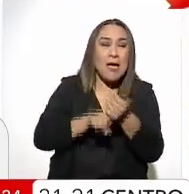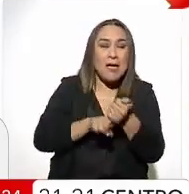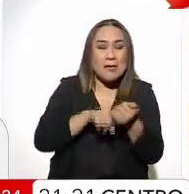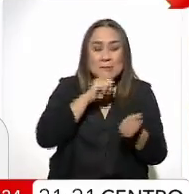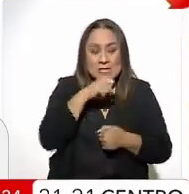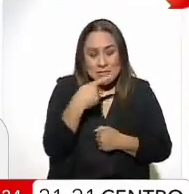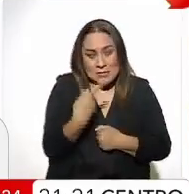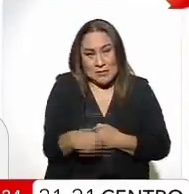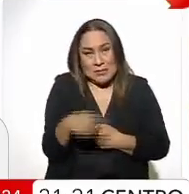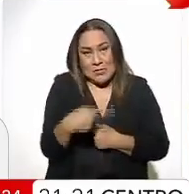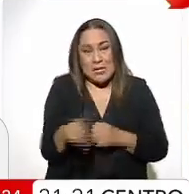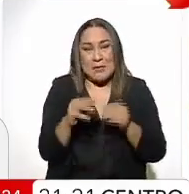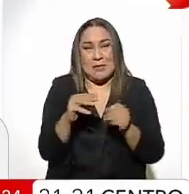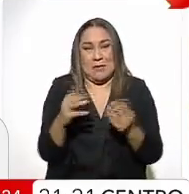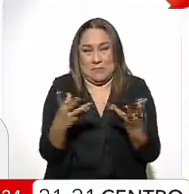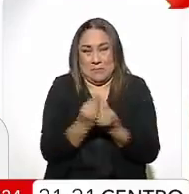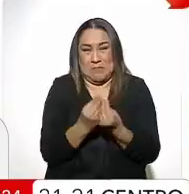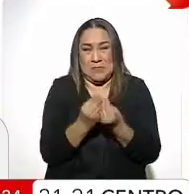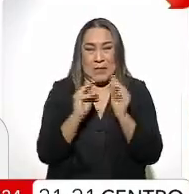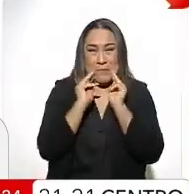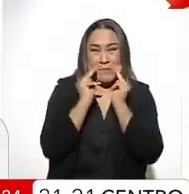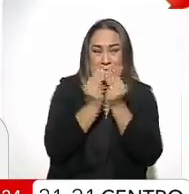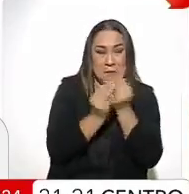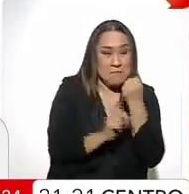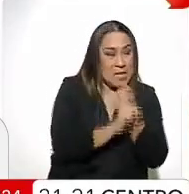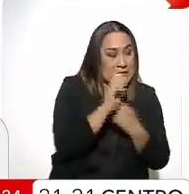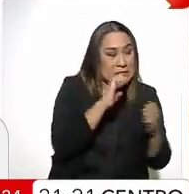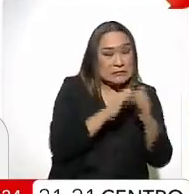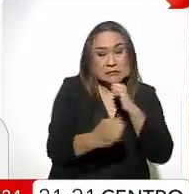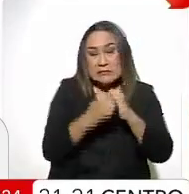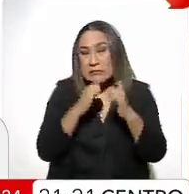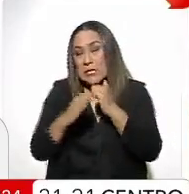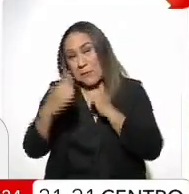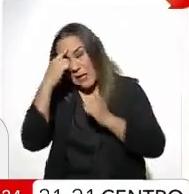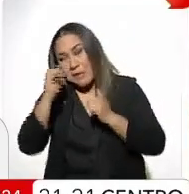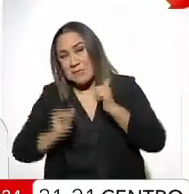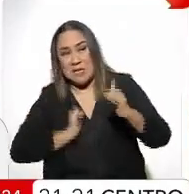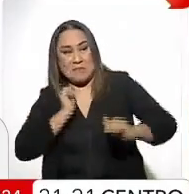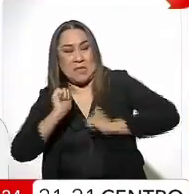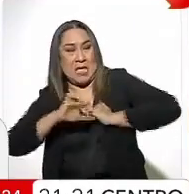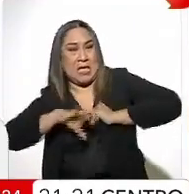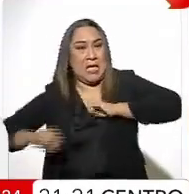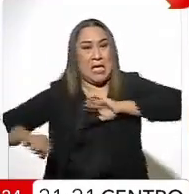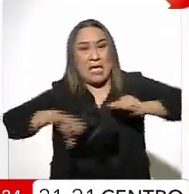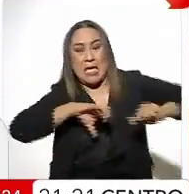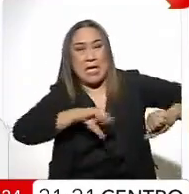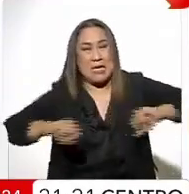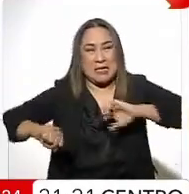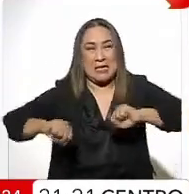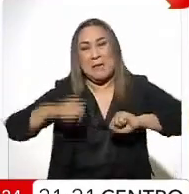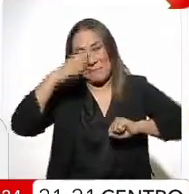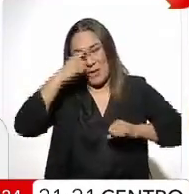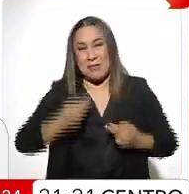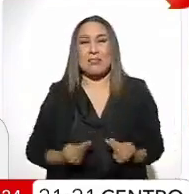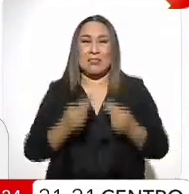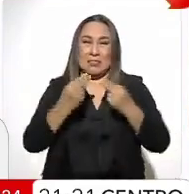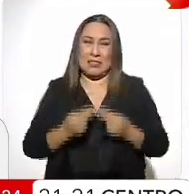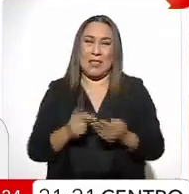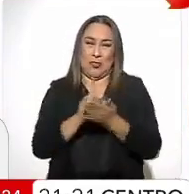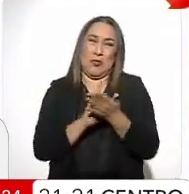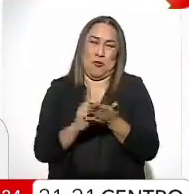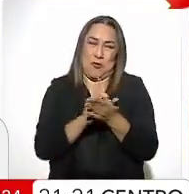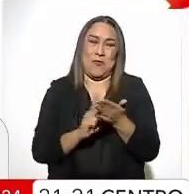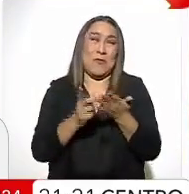varios miembros de ese cartel para tomar control de esa red de narcotráfico.